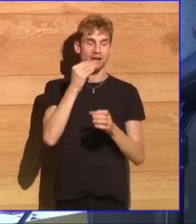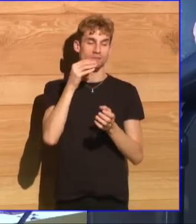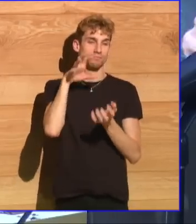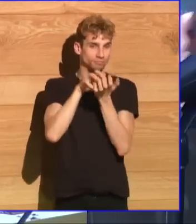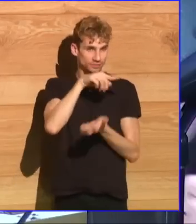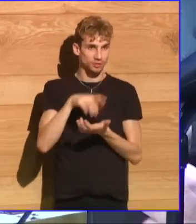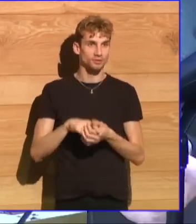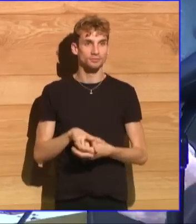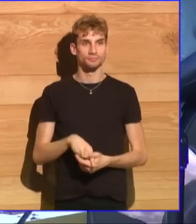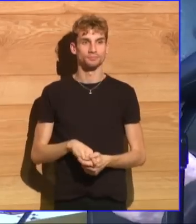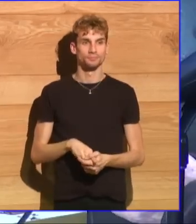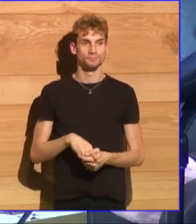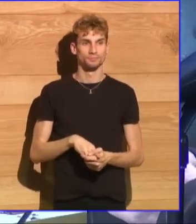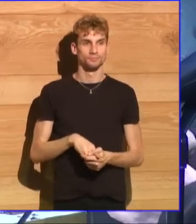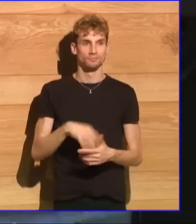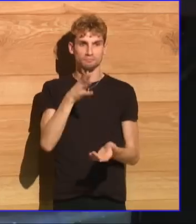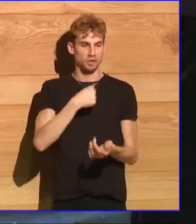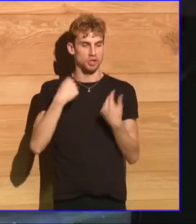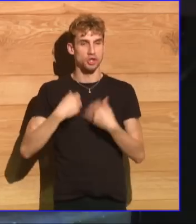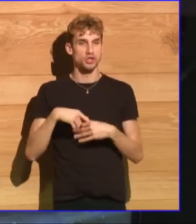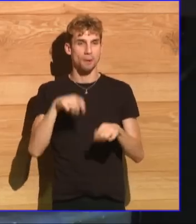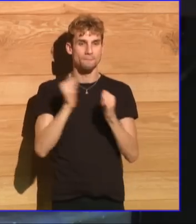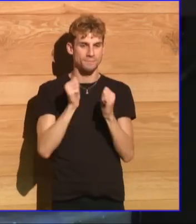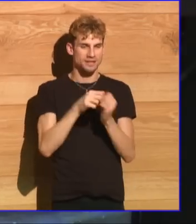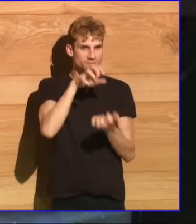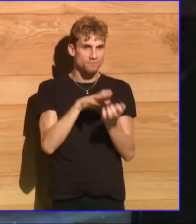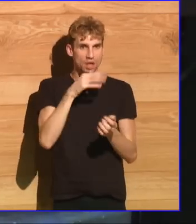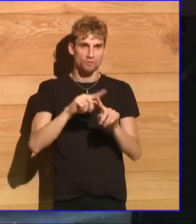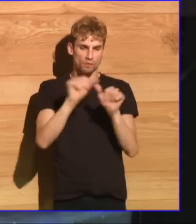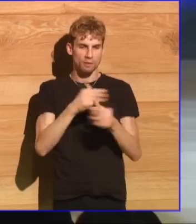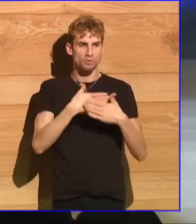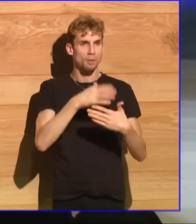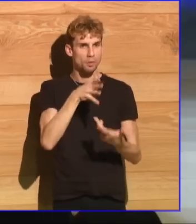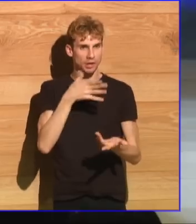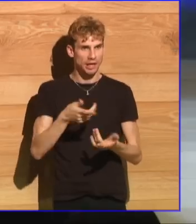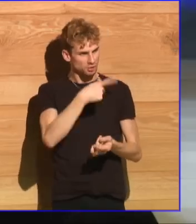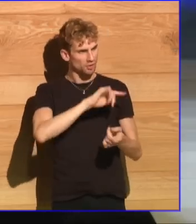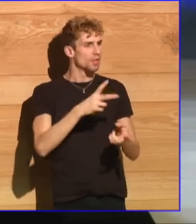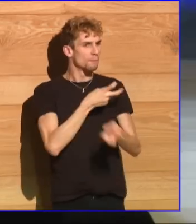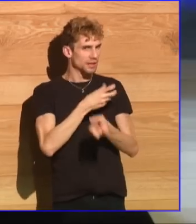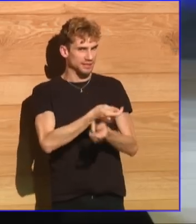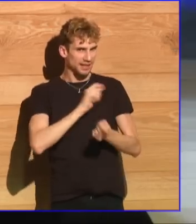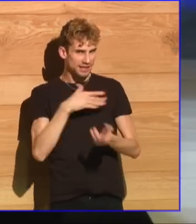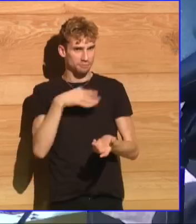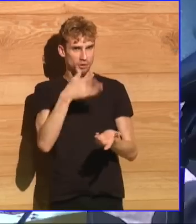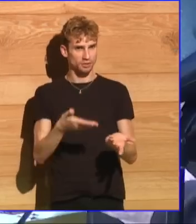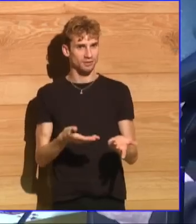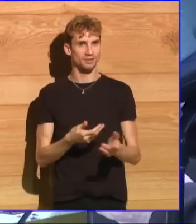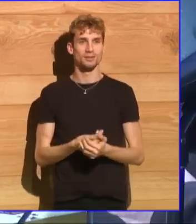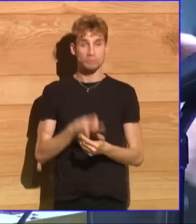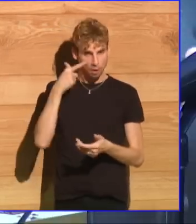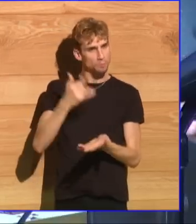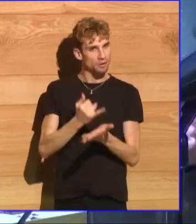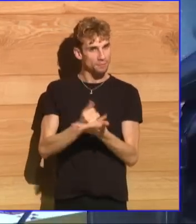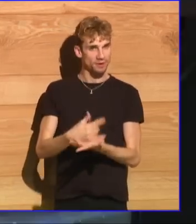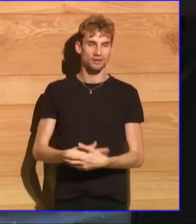Pero yo, ¿por qué voy a morder aluminio voluntariamente, Juan? Porque vas a ser el protagonista de la Pero película. ¿por qué nos quieres envenenar aquí en directo? Y esto no hay Dios que prueba.